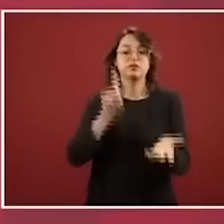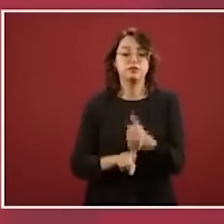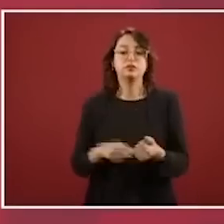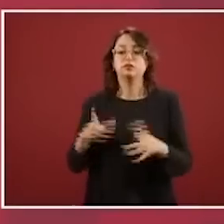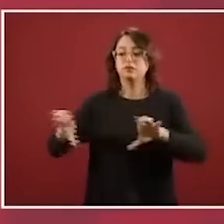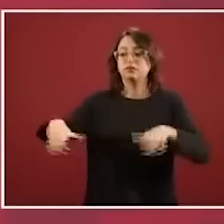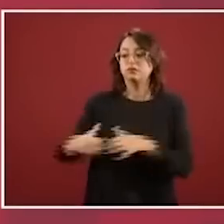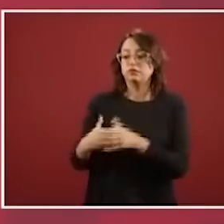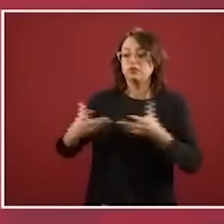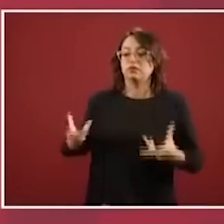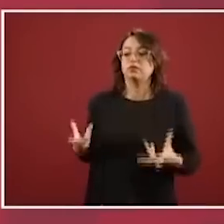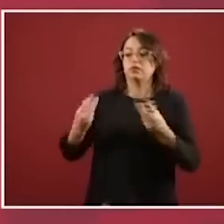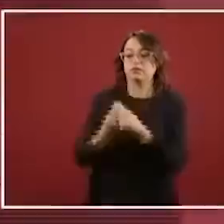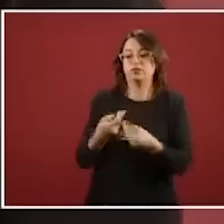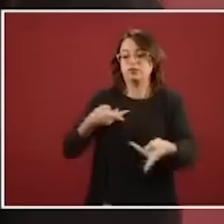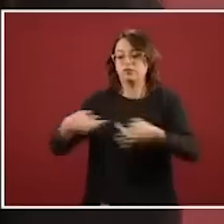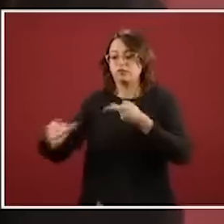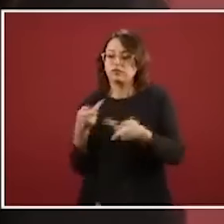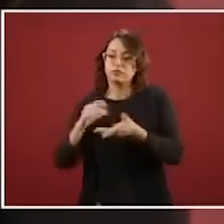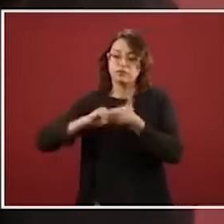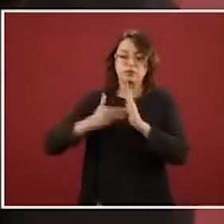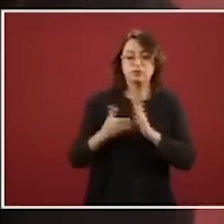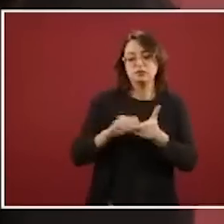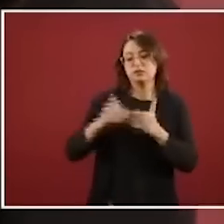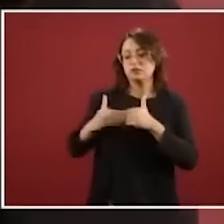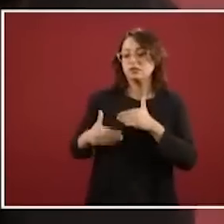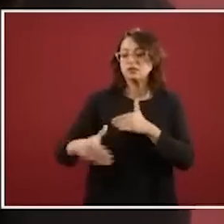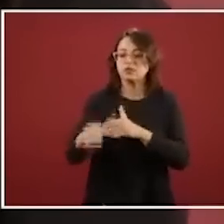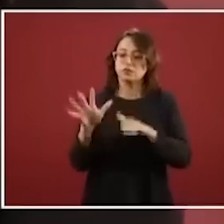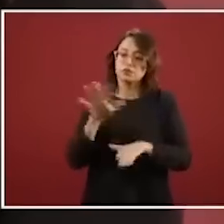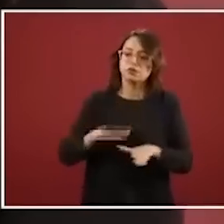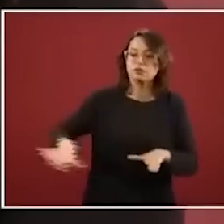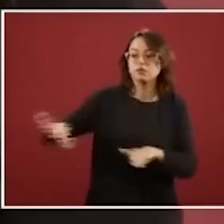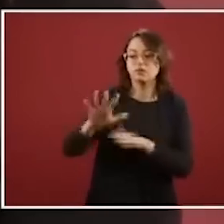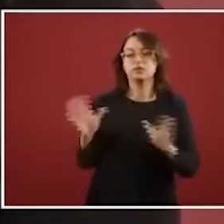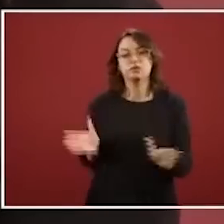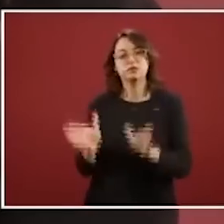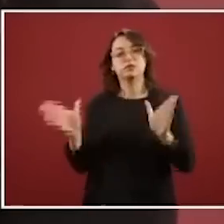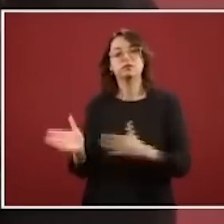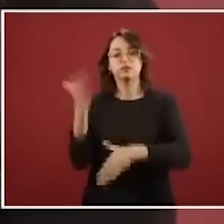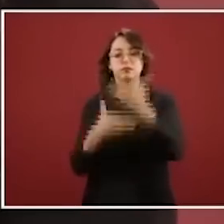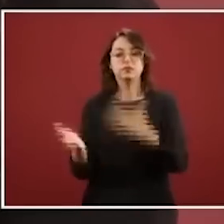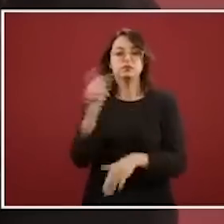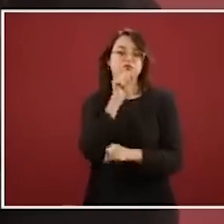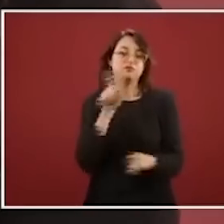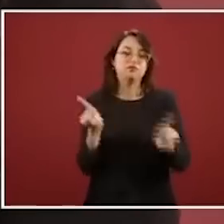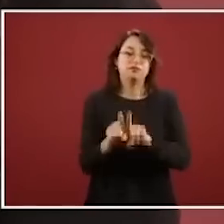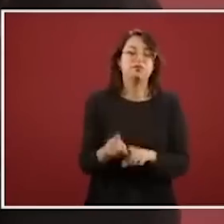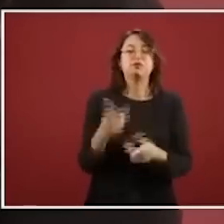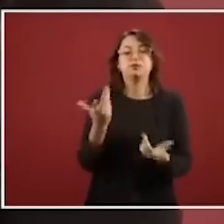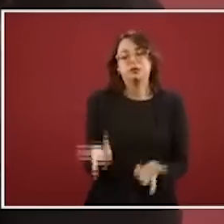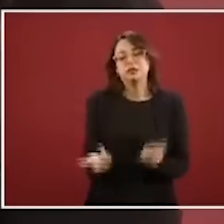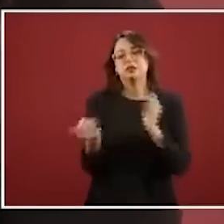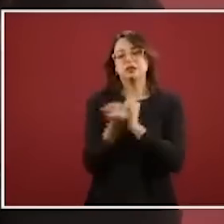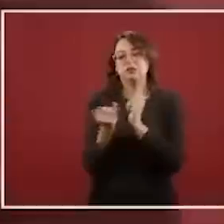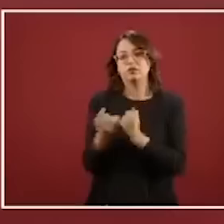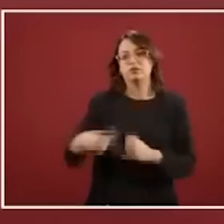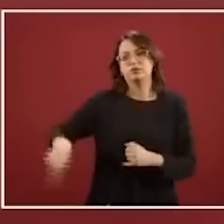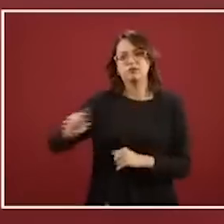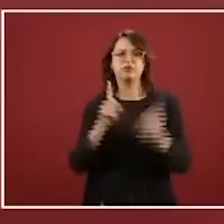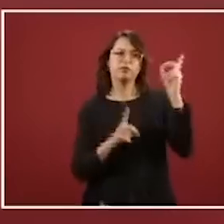con las comunidades una planeación estratégica para su desarrollo territorial. Y desde luego considerando esas cosas que a ellos les